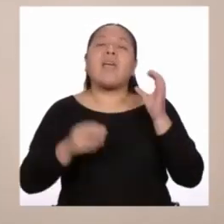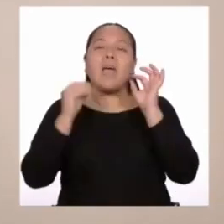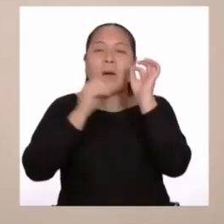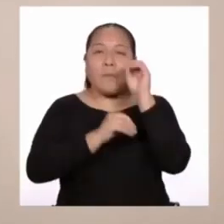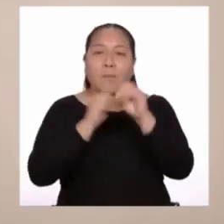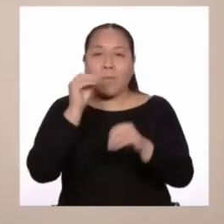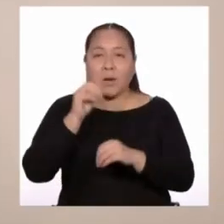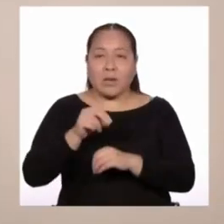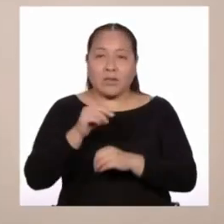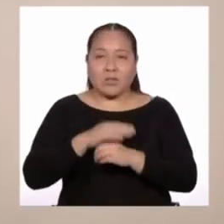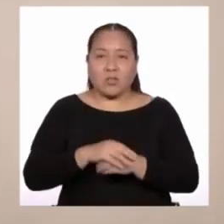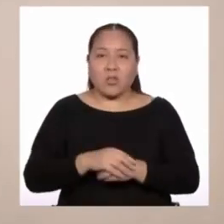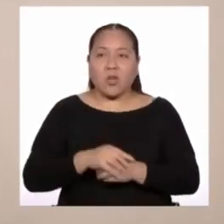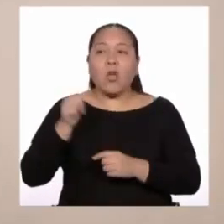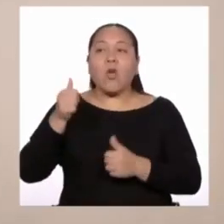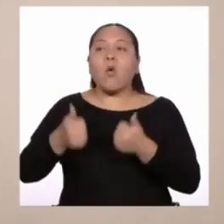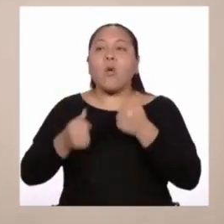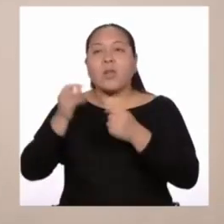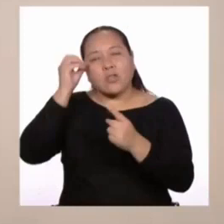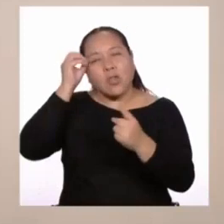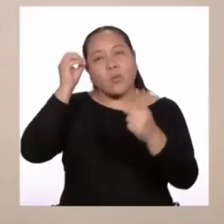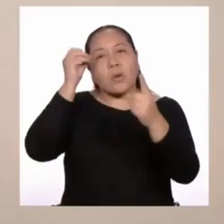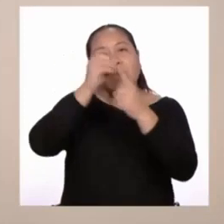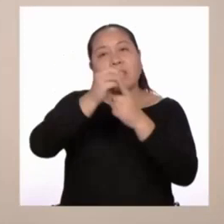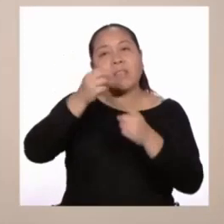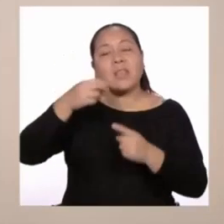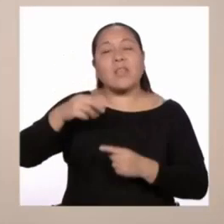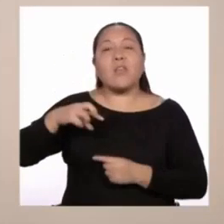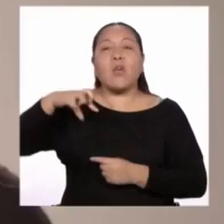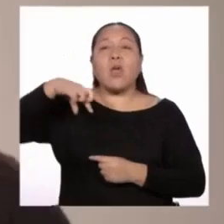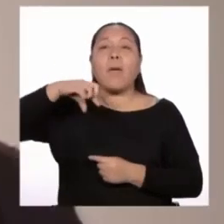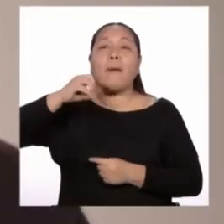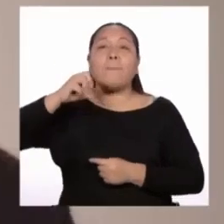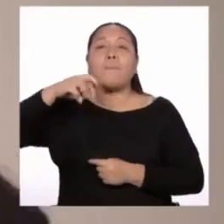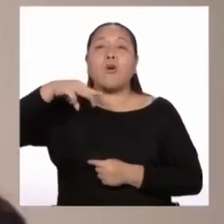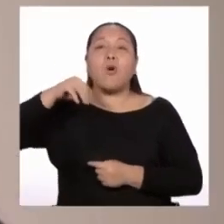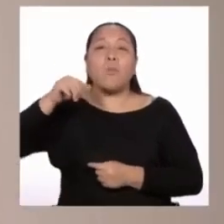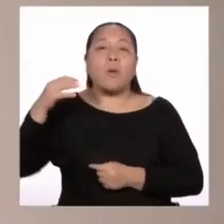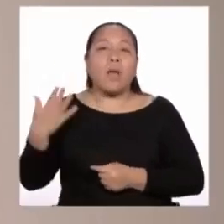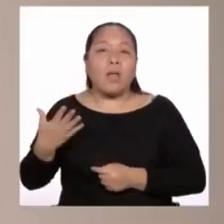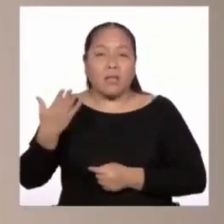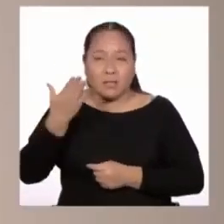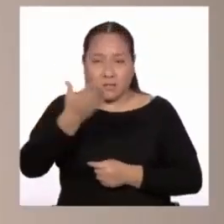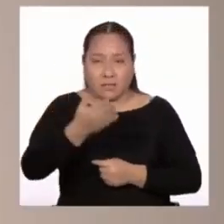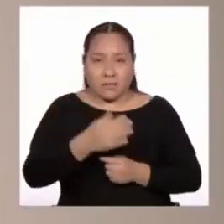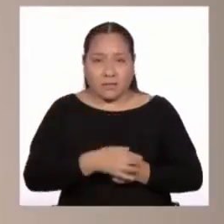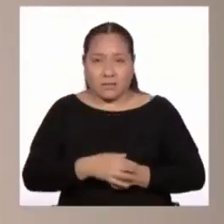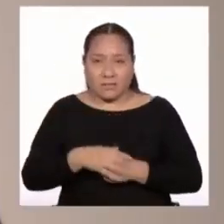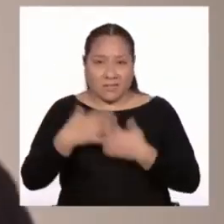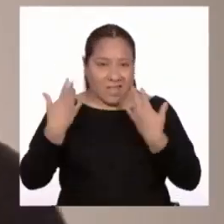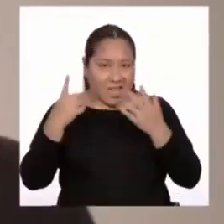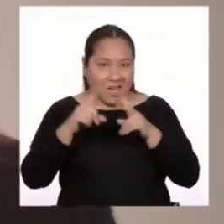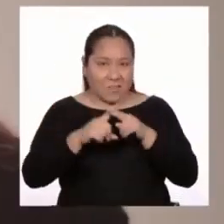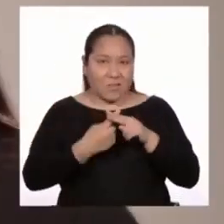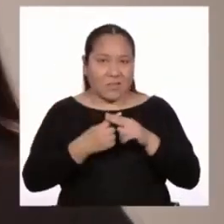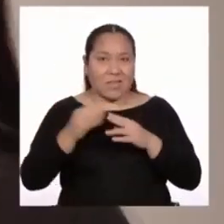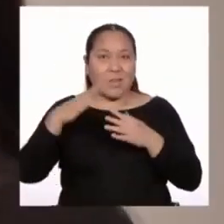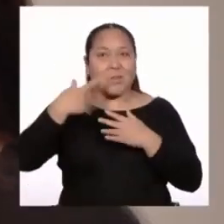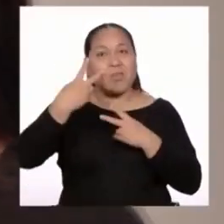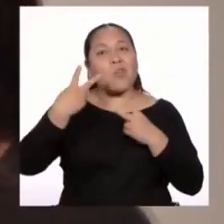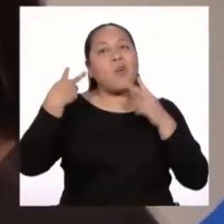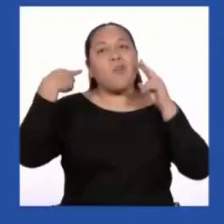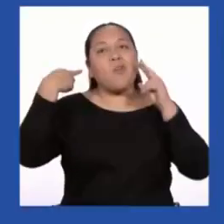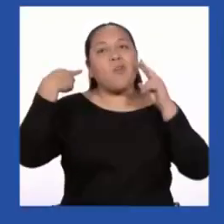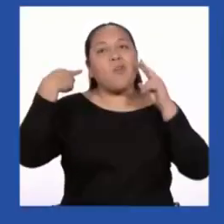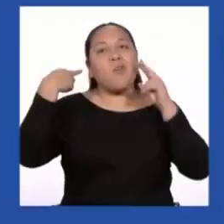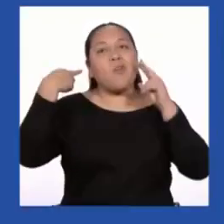los objetivos de Guamán Poma de Ayala para hacer este manuscrito. Manos a la obra. Nos vemos en el próximo programa.